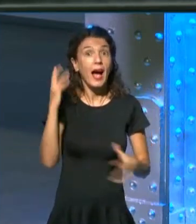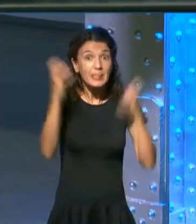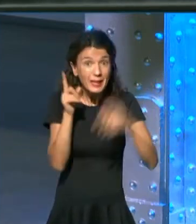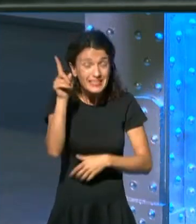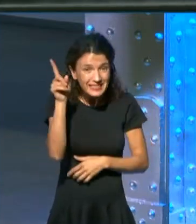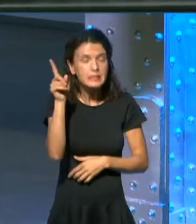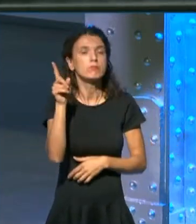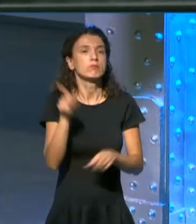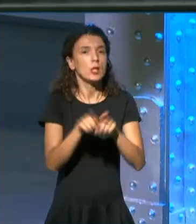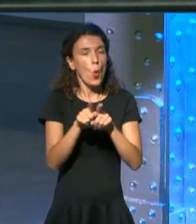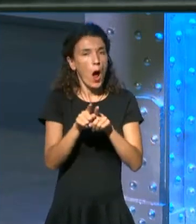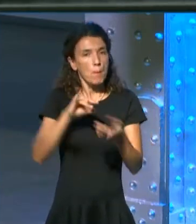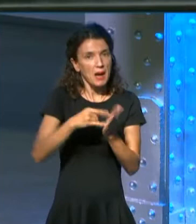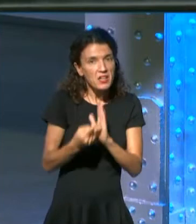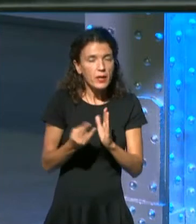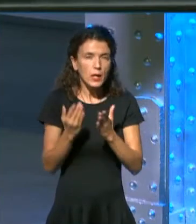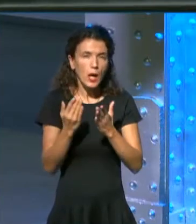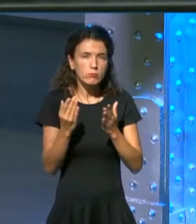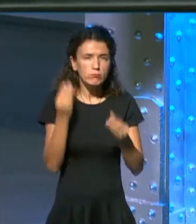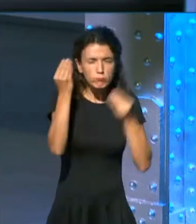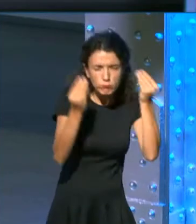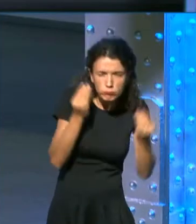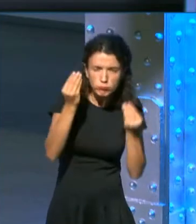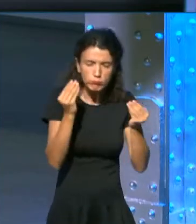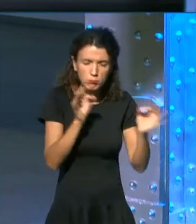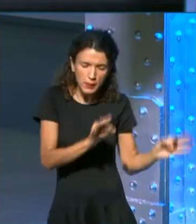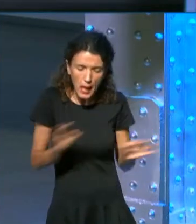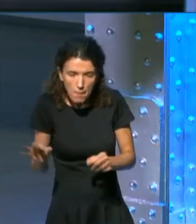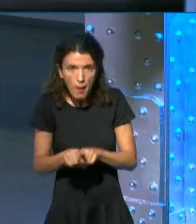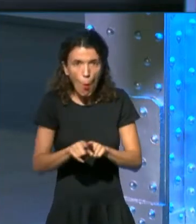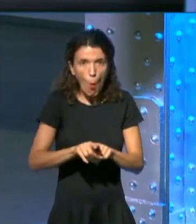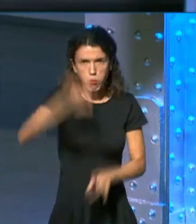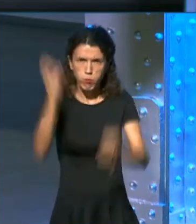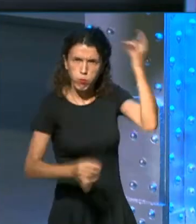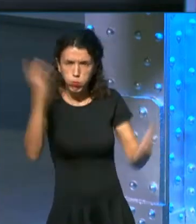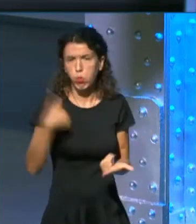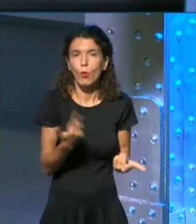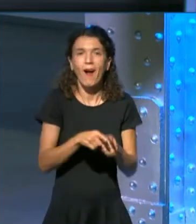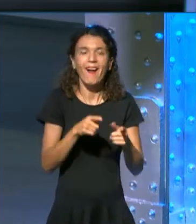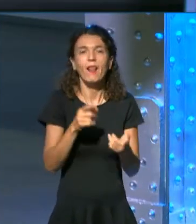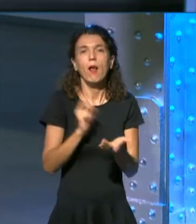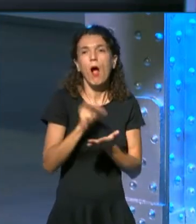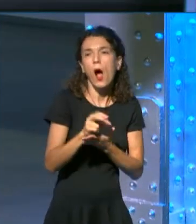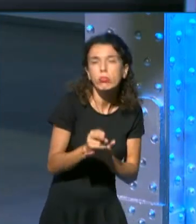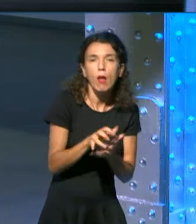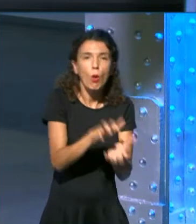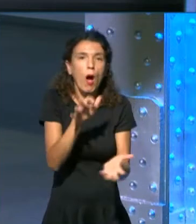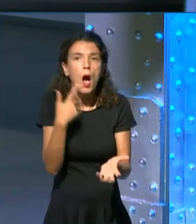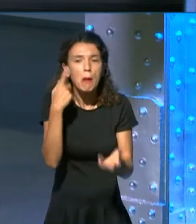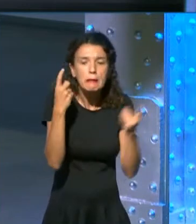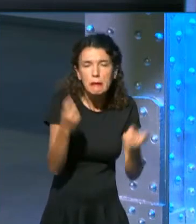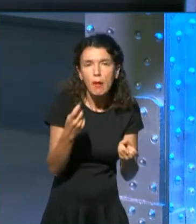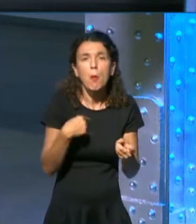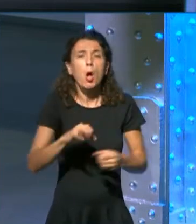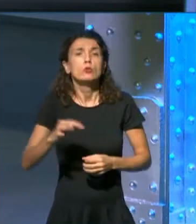animal que planifica, que estudia, que no anda a lo loco por la sabana con la boca abierta a ver si por casualidad se le mete una gacela